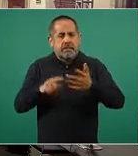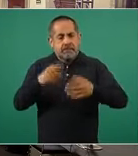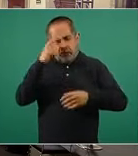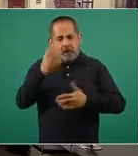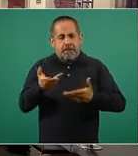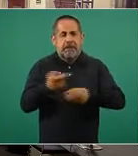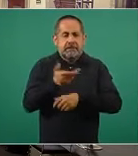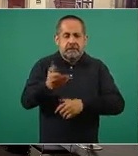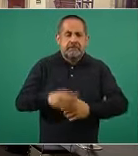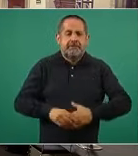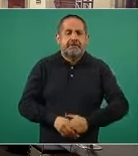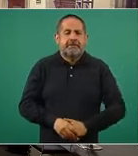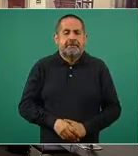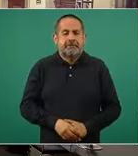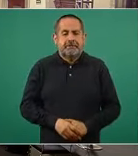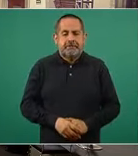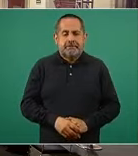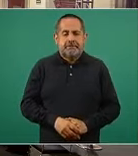doctor.